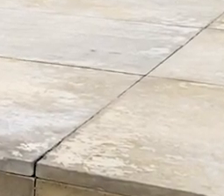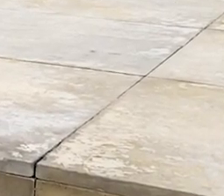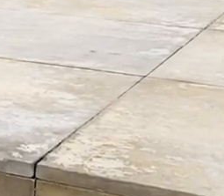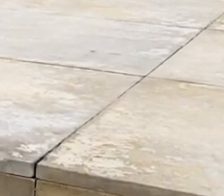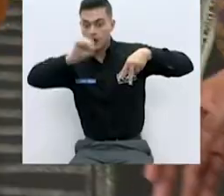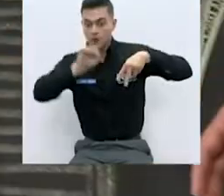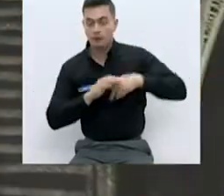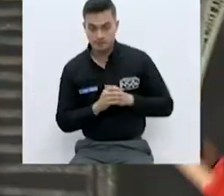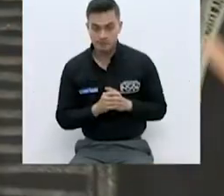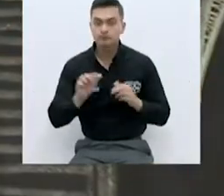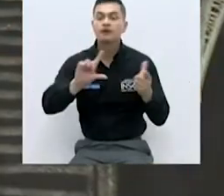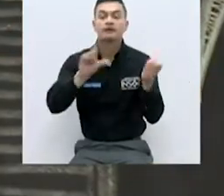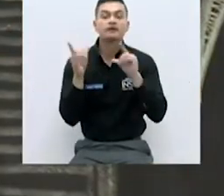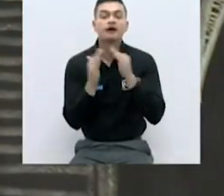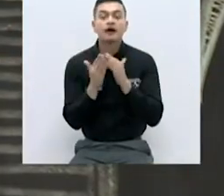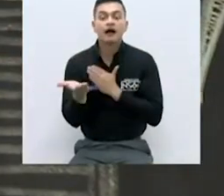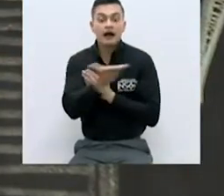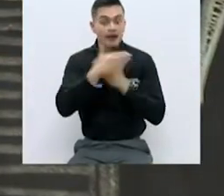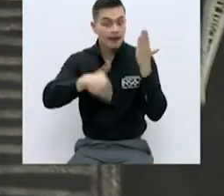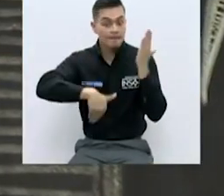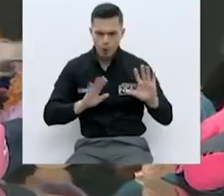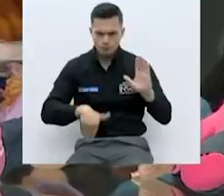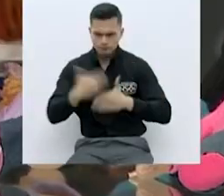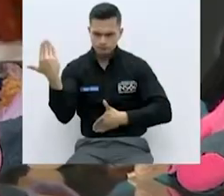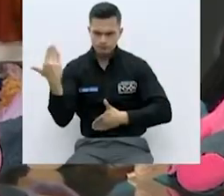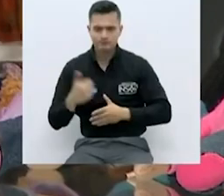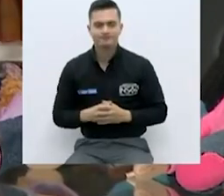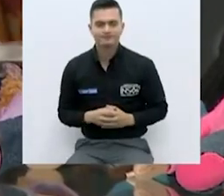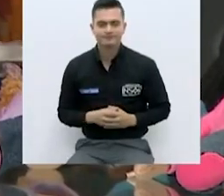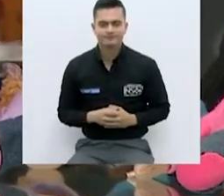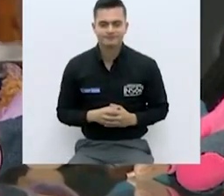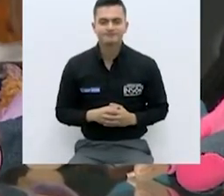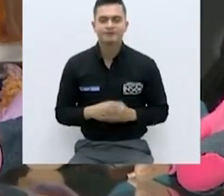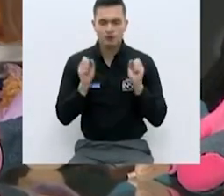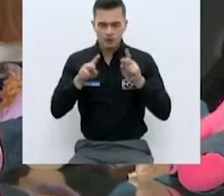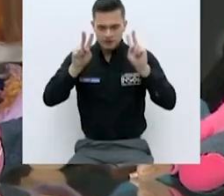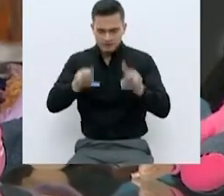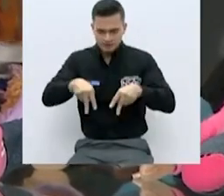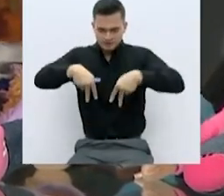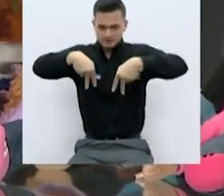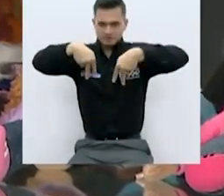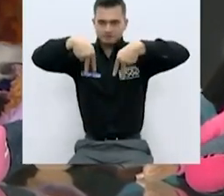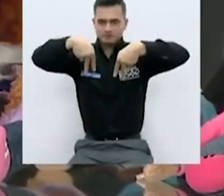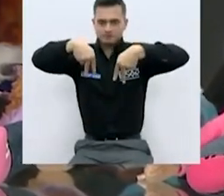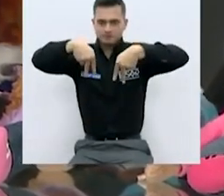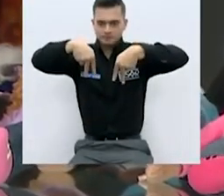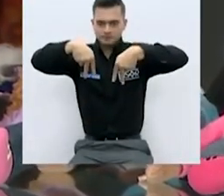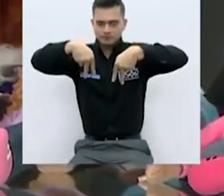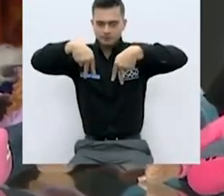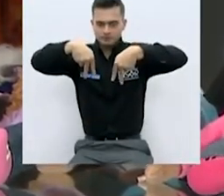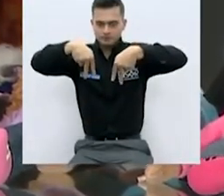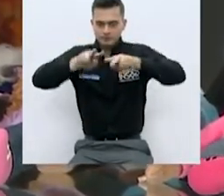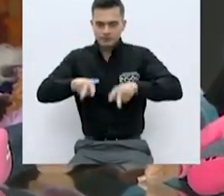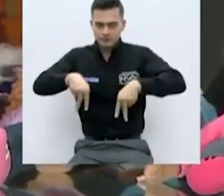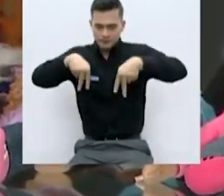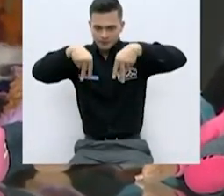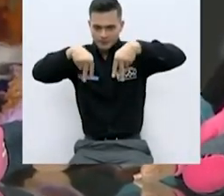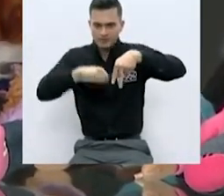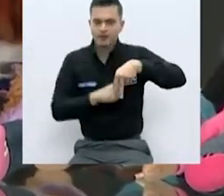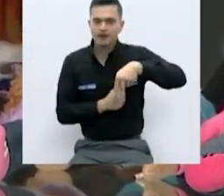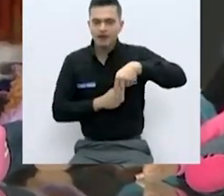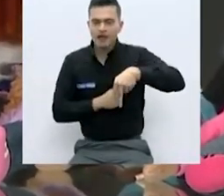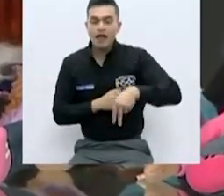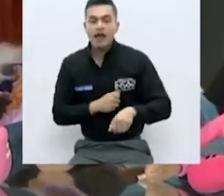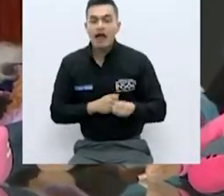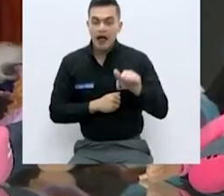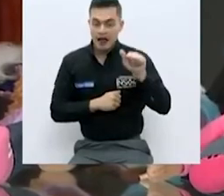absolutamente espléndido para llegar a cualquier rincón del país. Cuando hoy nos llama un niño de Chaparral, pues es emocionante,